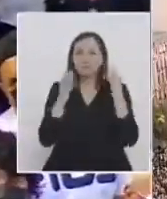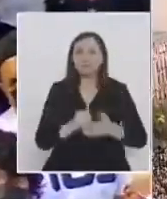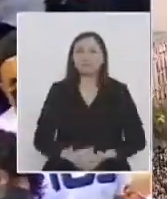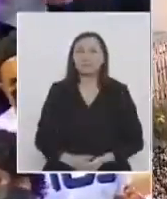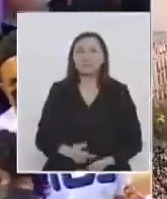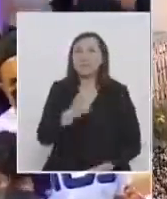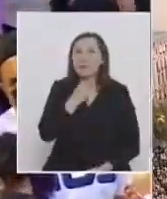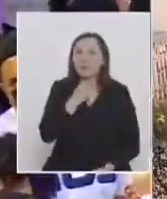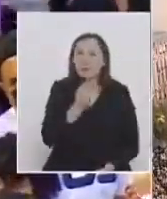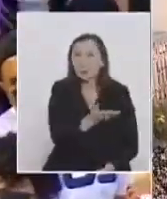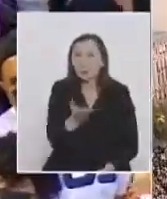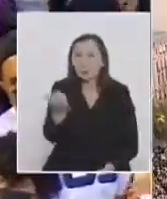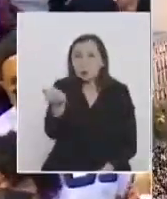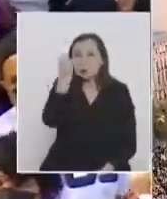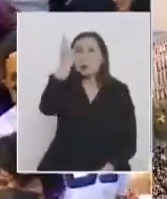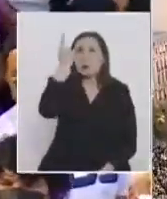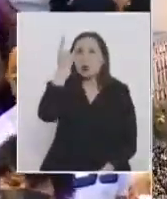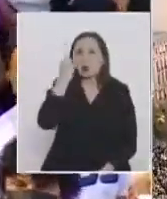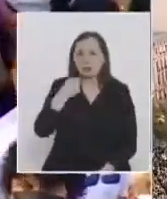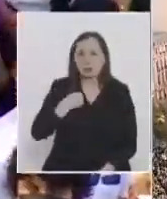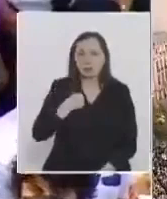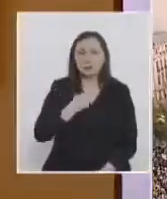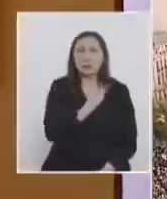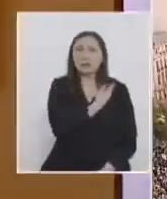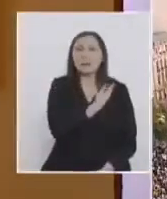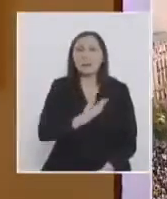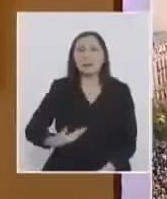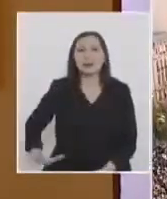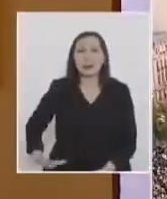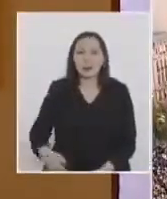Quiero que sepan que como presidente de Chile